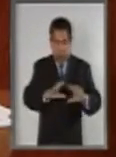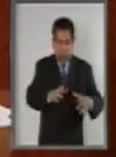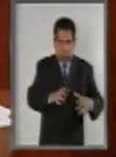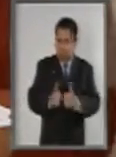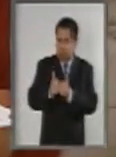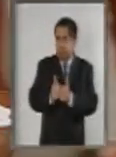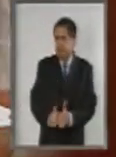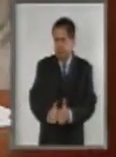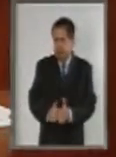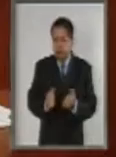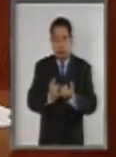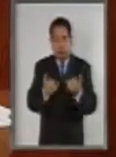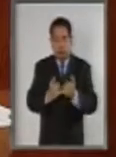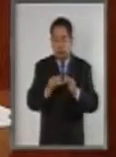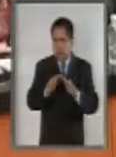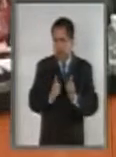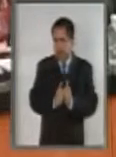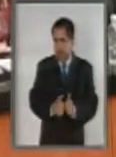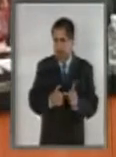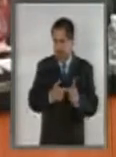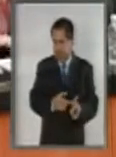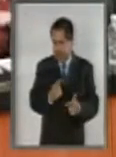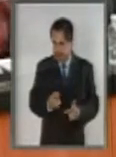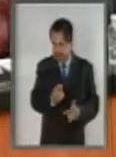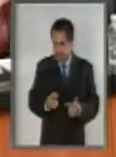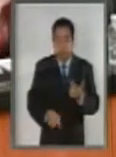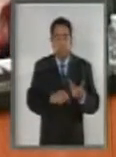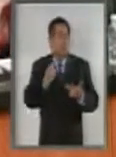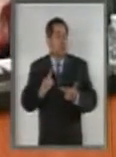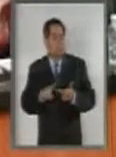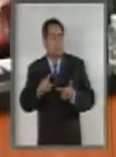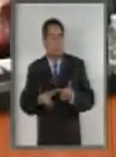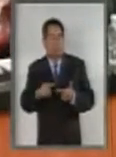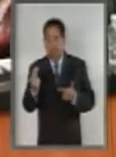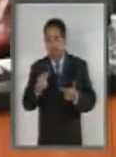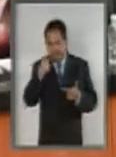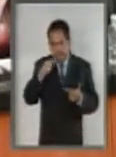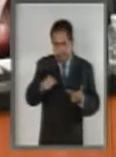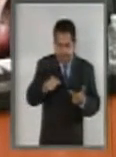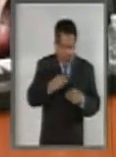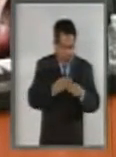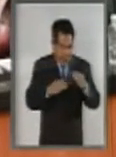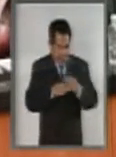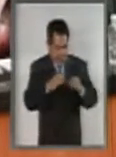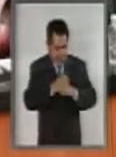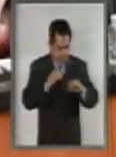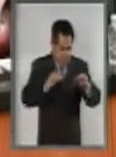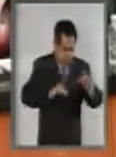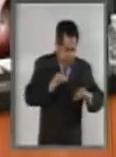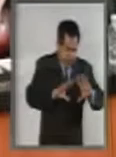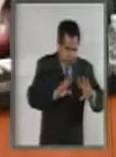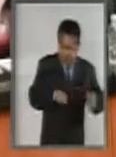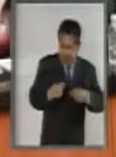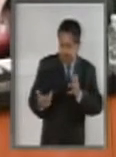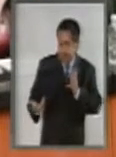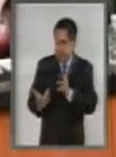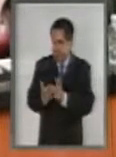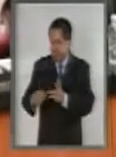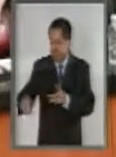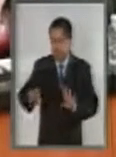dé en condiciones de equidad. Segundo, se señala la necesidad de elaborar materiales de trabajo en formato